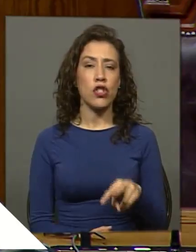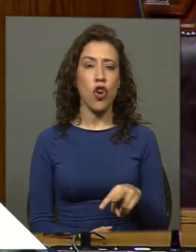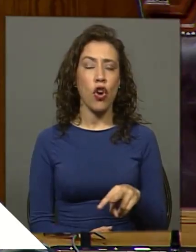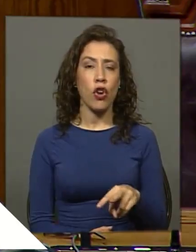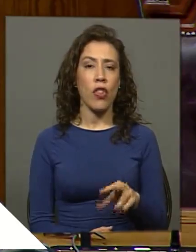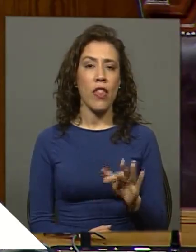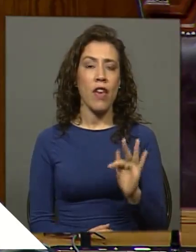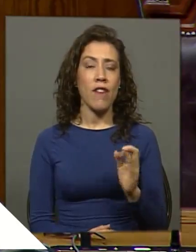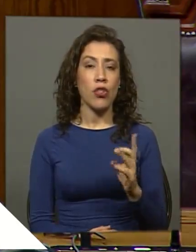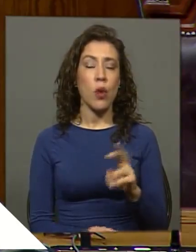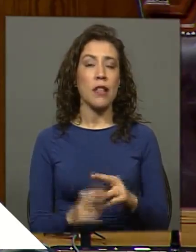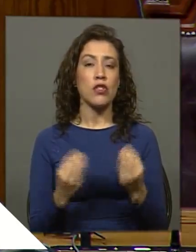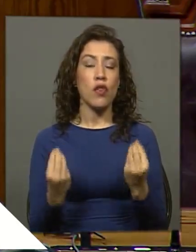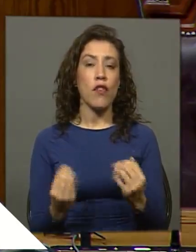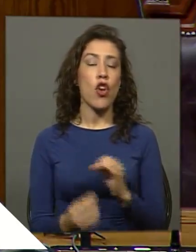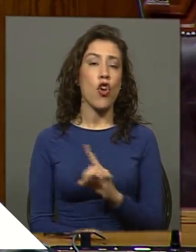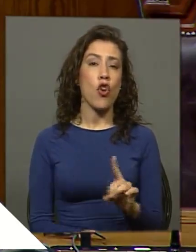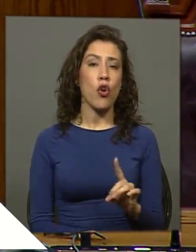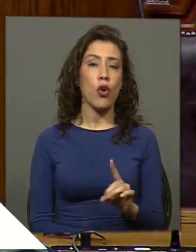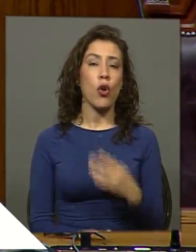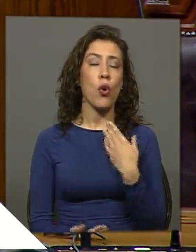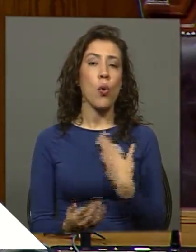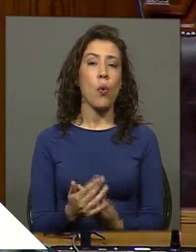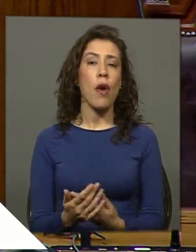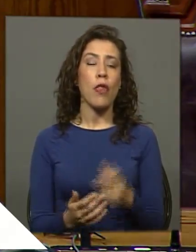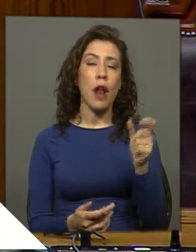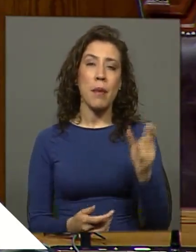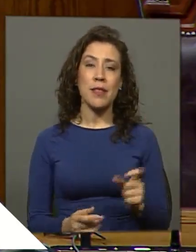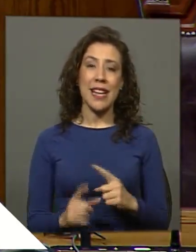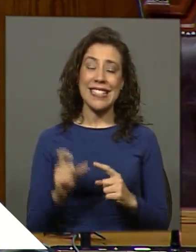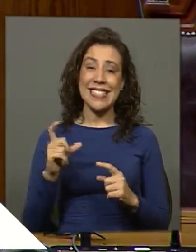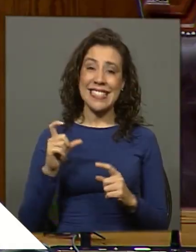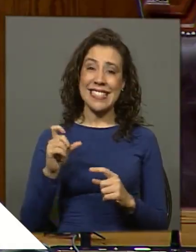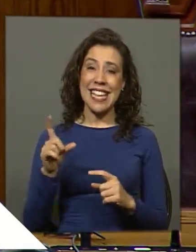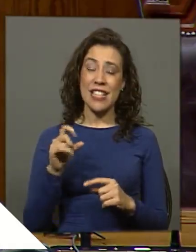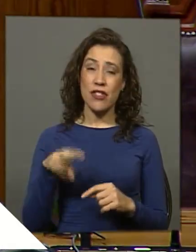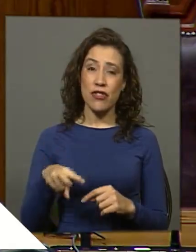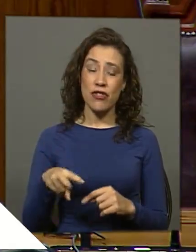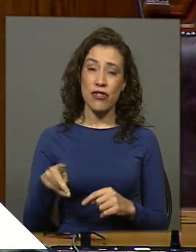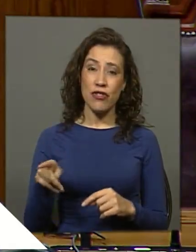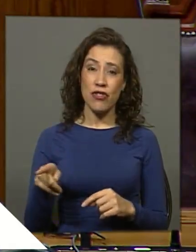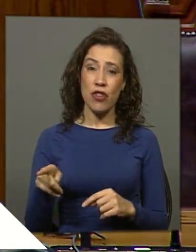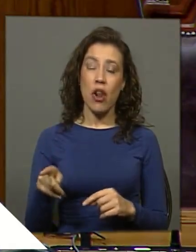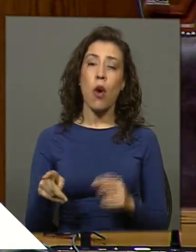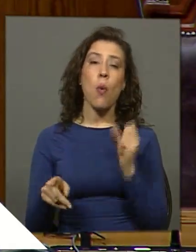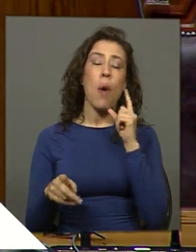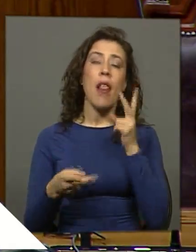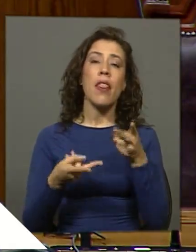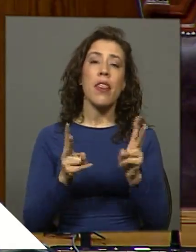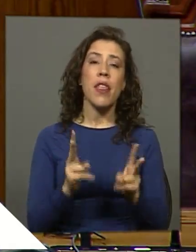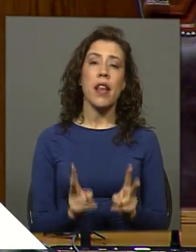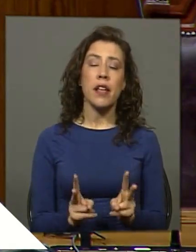o no respecto de cuando el sesionario tiene derechos a qué tipo de